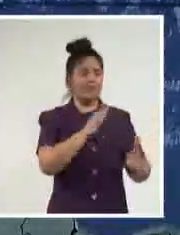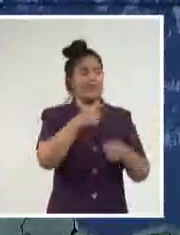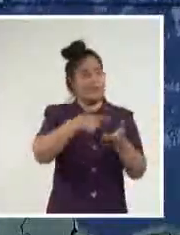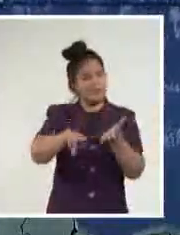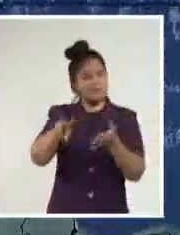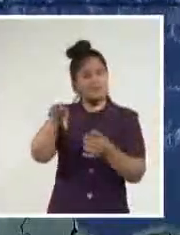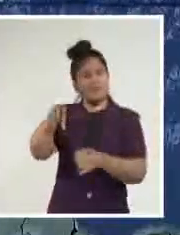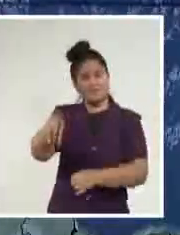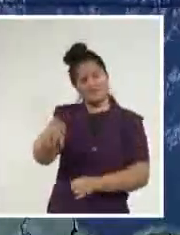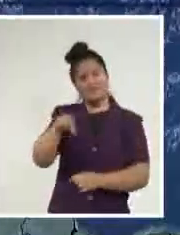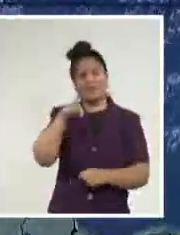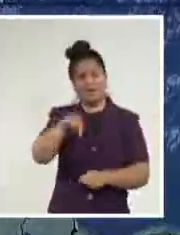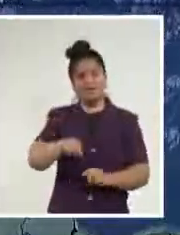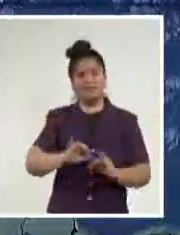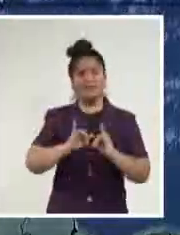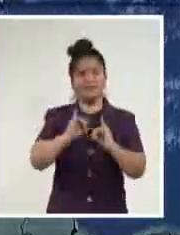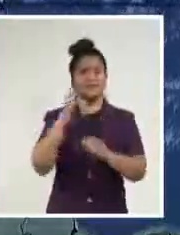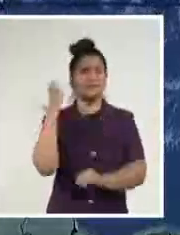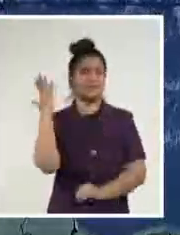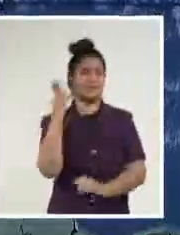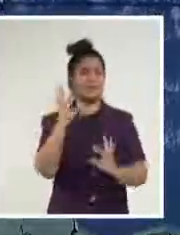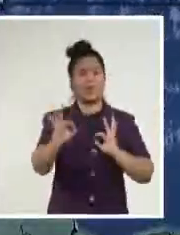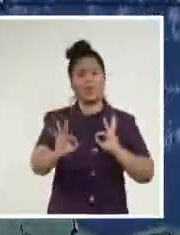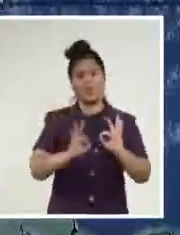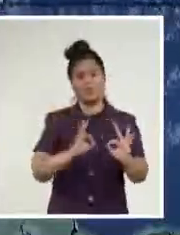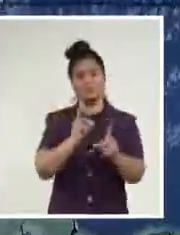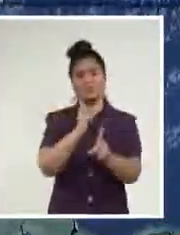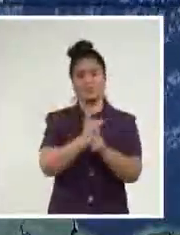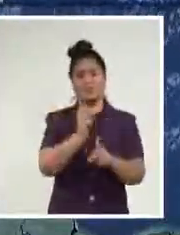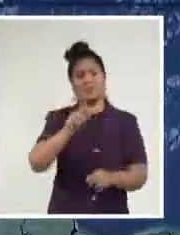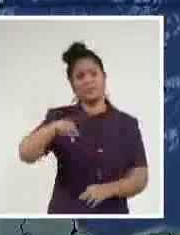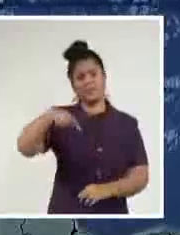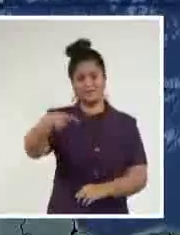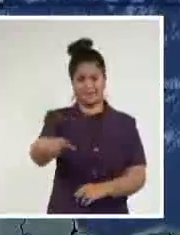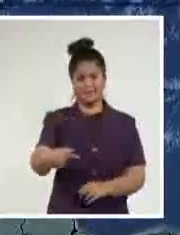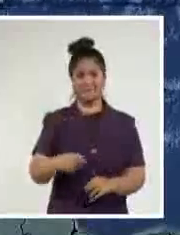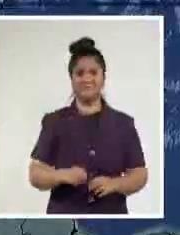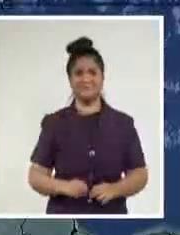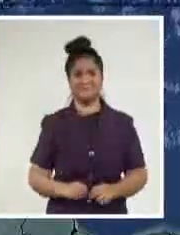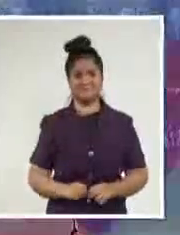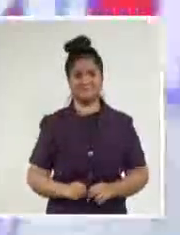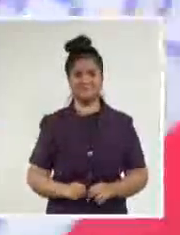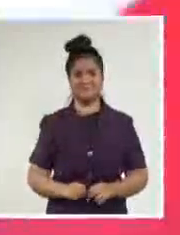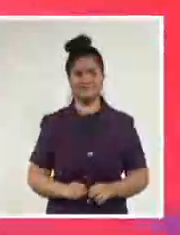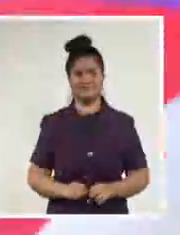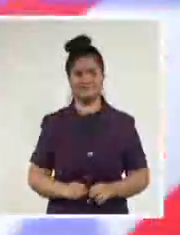de Pinal del Río. Esto es todo en cuanto a la información meteorológica. Tengan todo feliz tarde y hasta mañana.